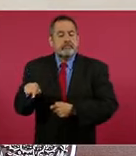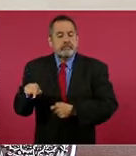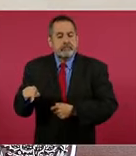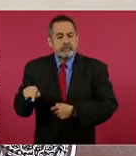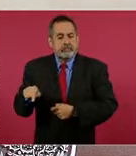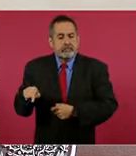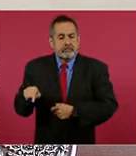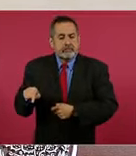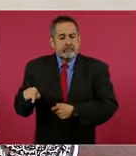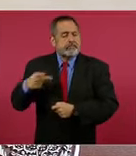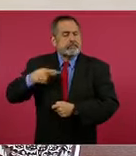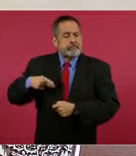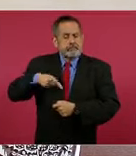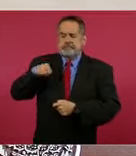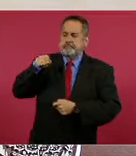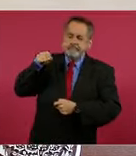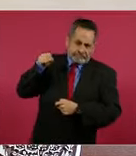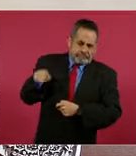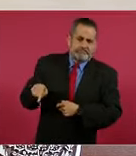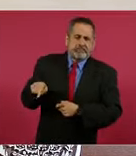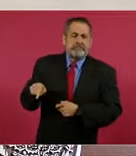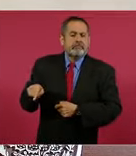es una persona